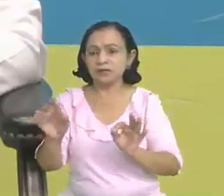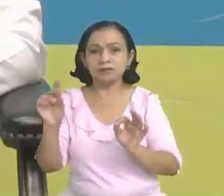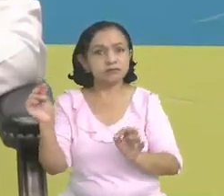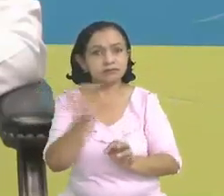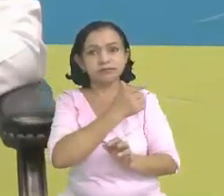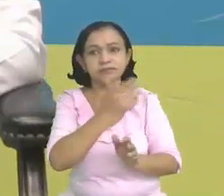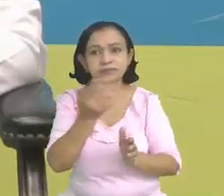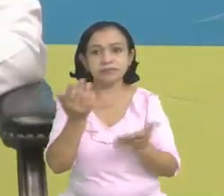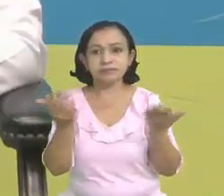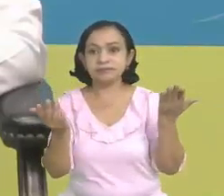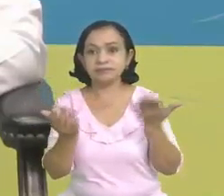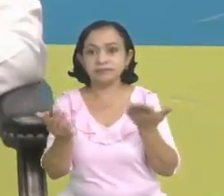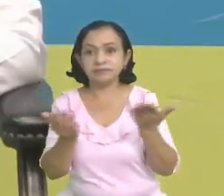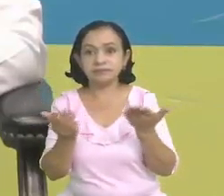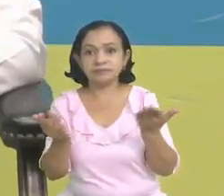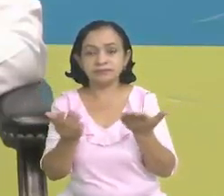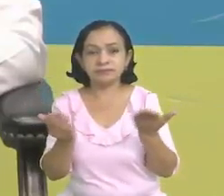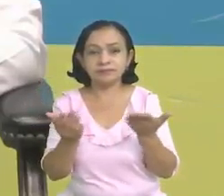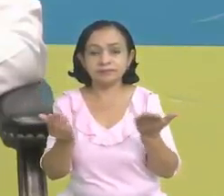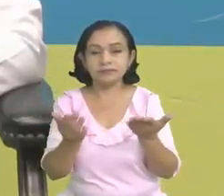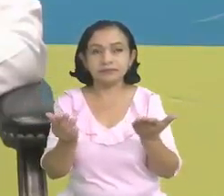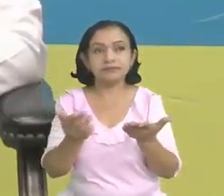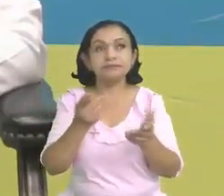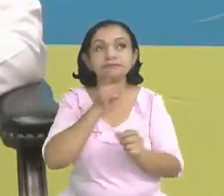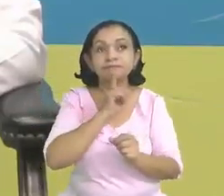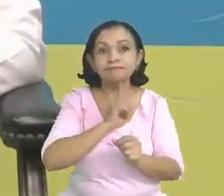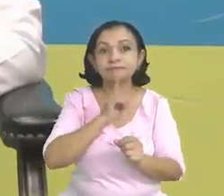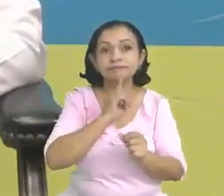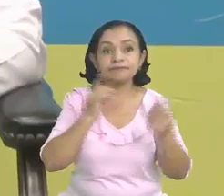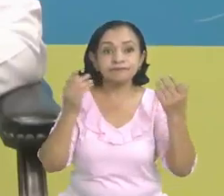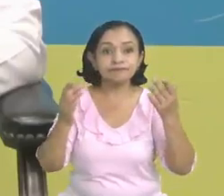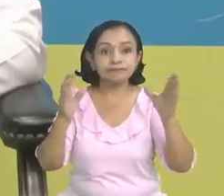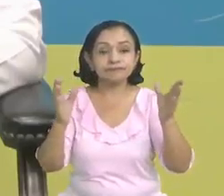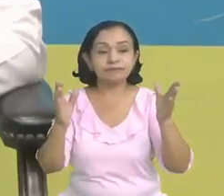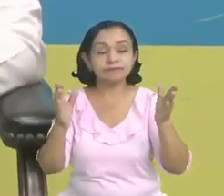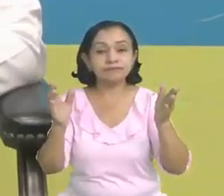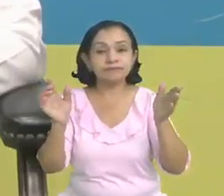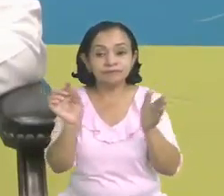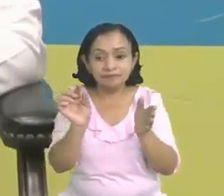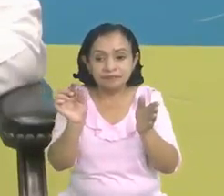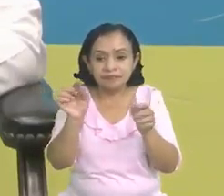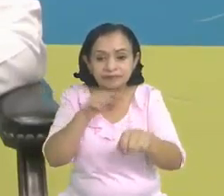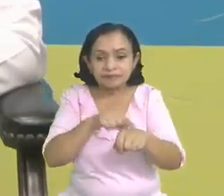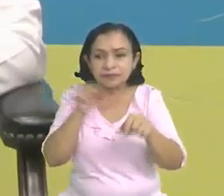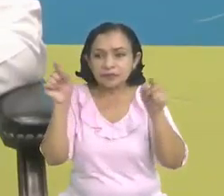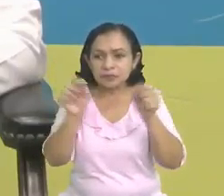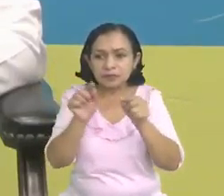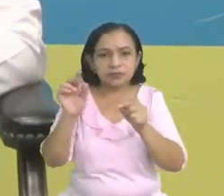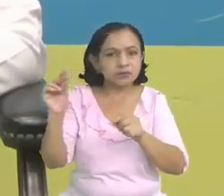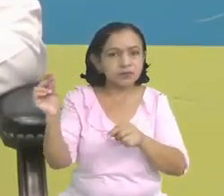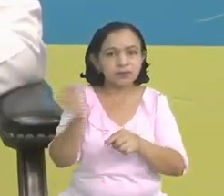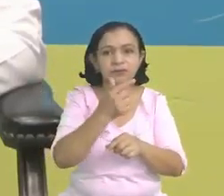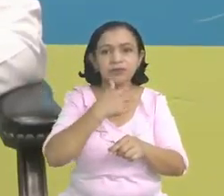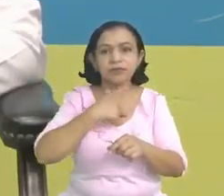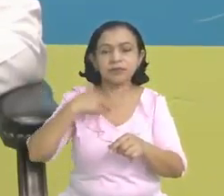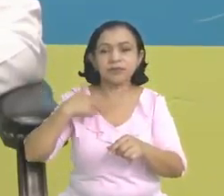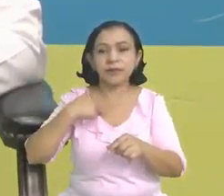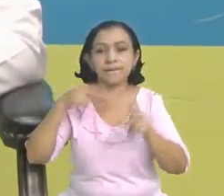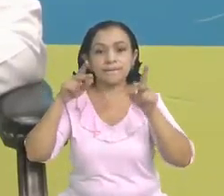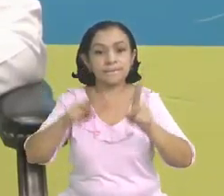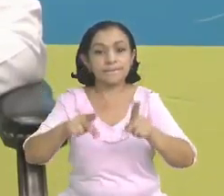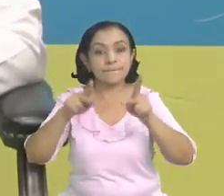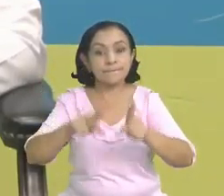mejor los niveles de, digamos, de tolerancia a la frustración son tan pequeños. Recordemos que en este momento se está formando la